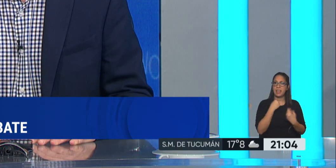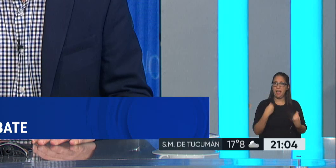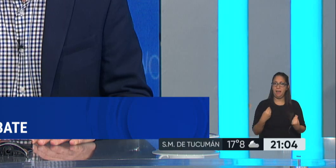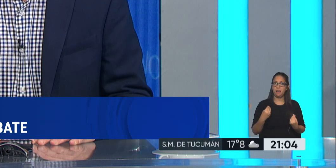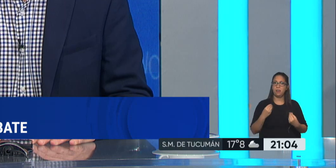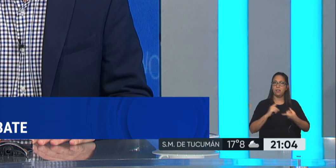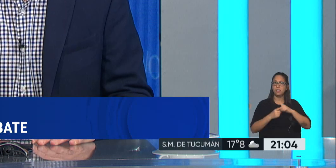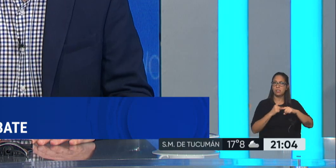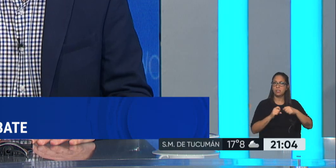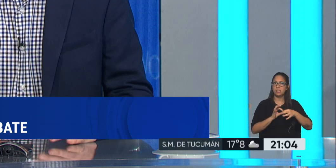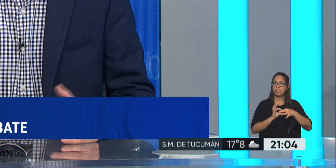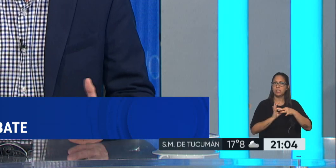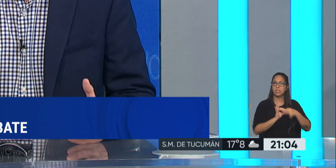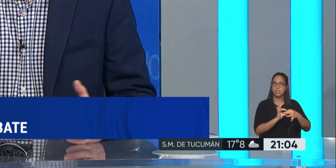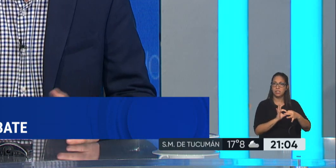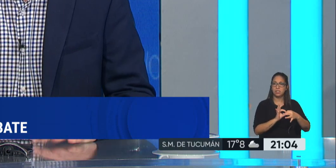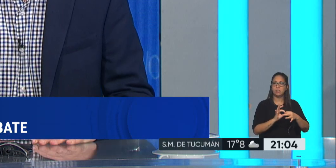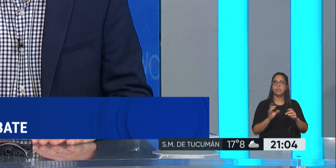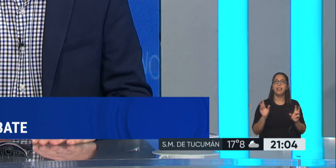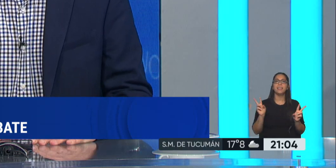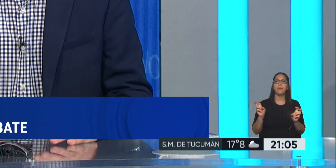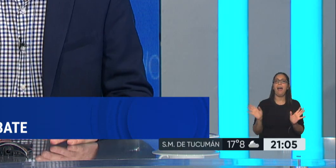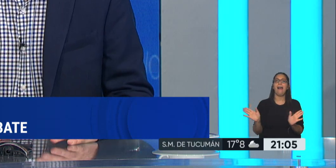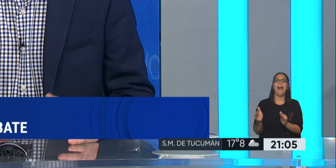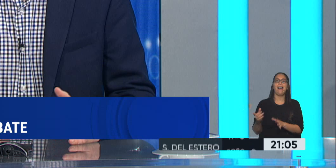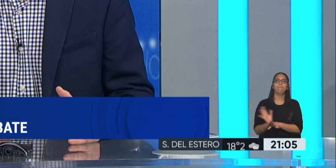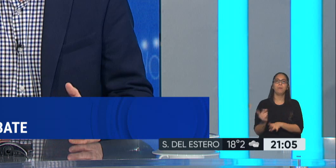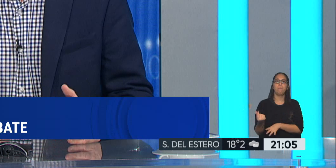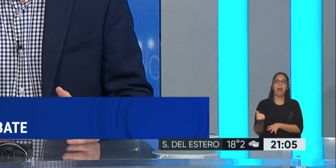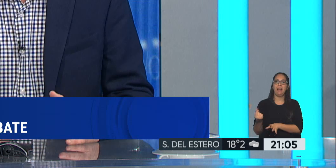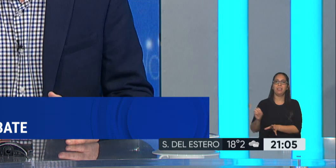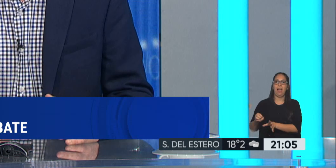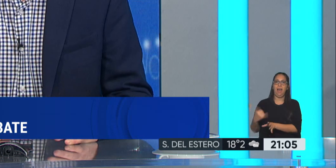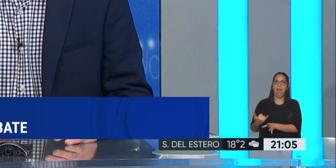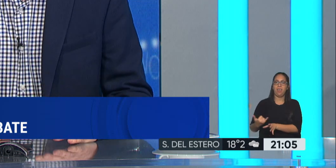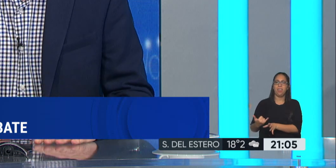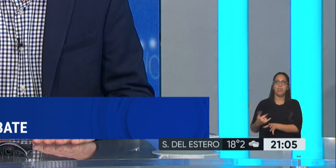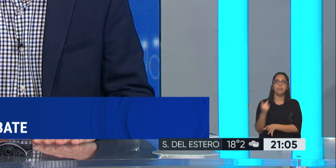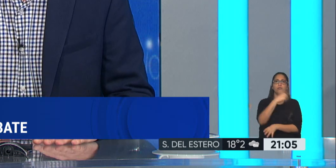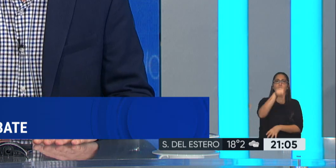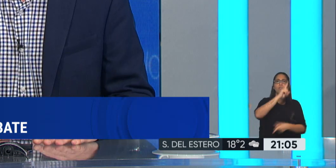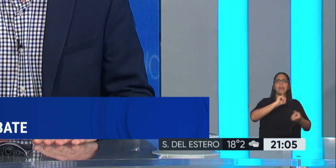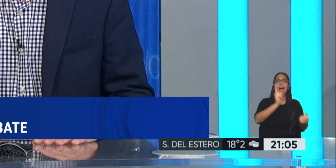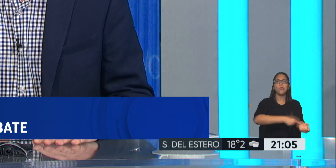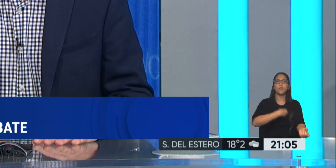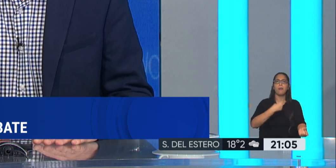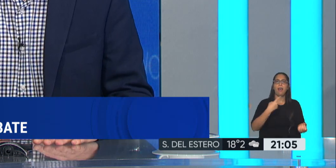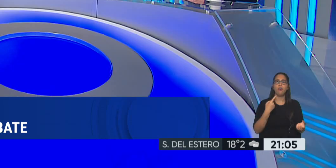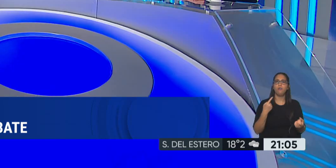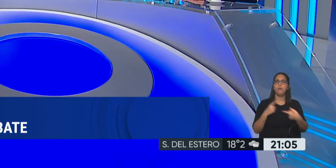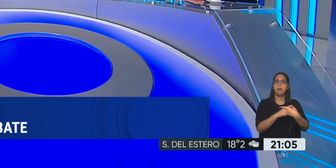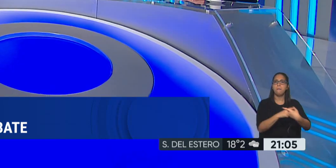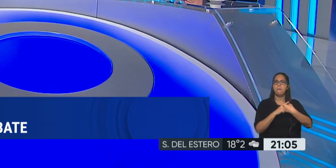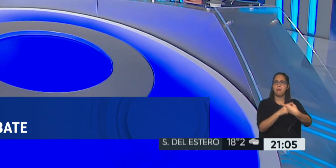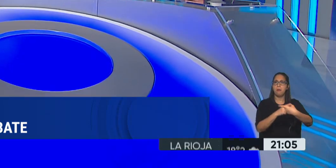en fortaleza y con la caja, como llamamos, con gobernadores acostumbrados a la negociación política dificultosa. Por lo